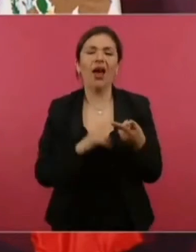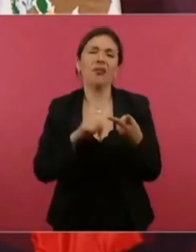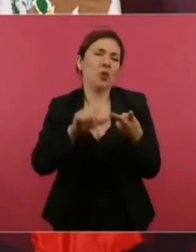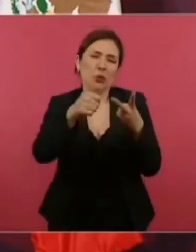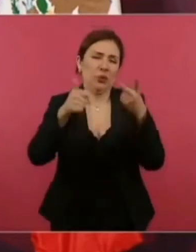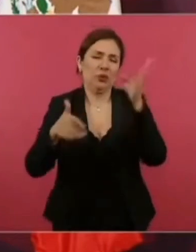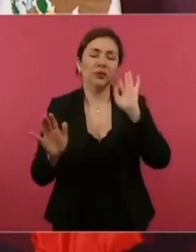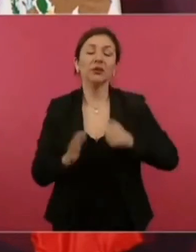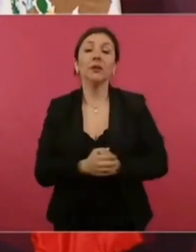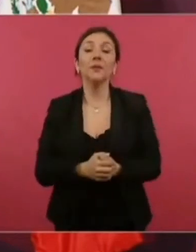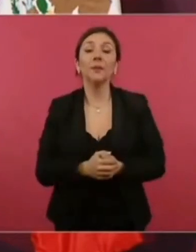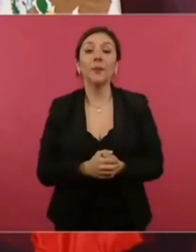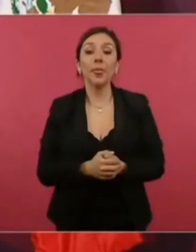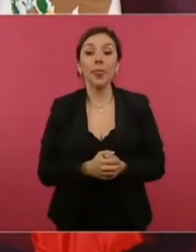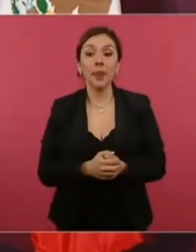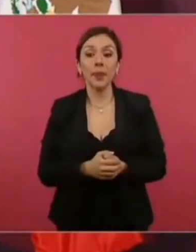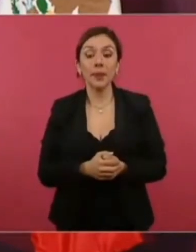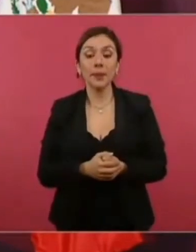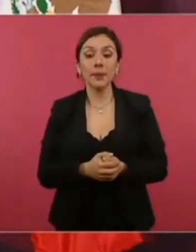Entonces, por eso